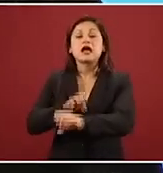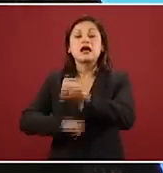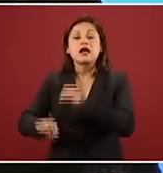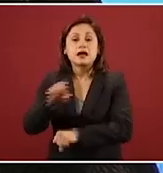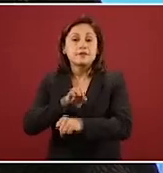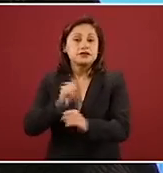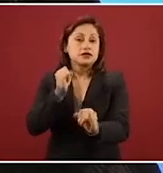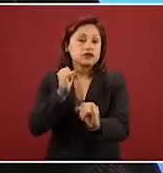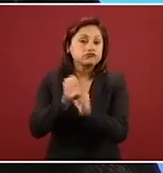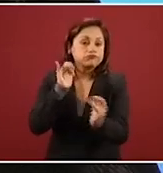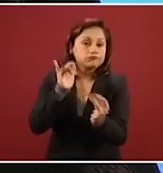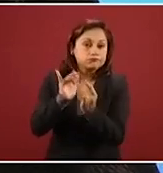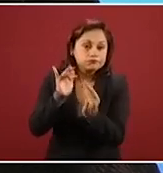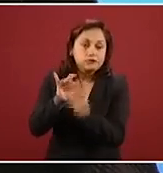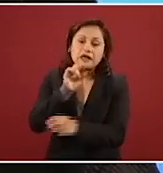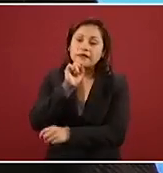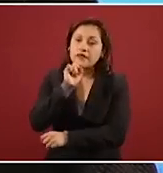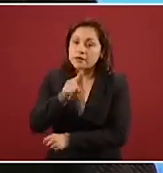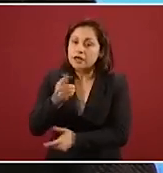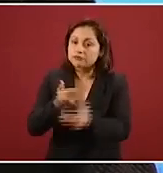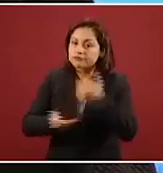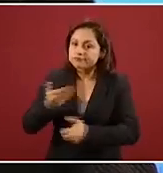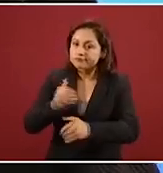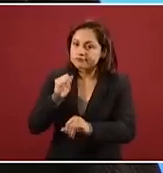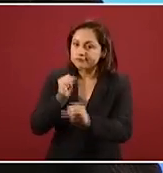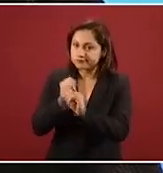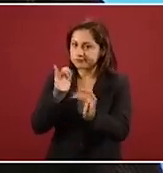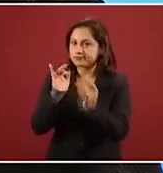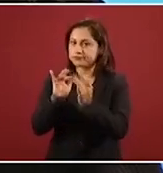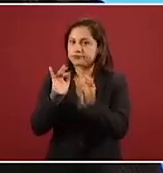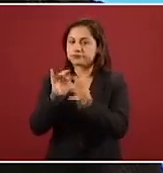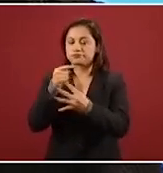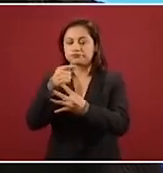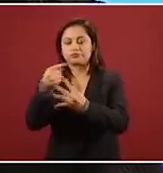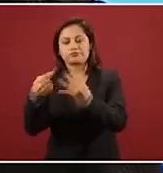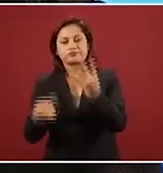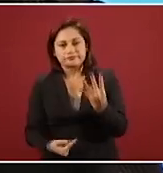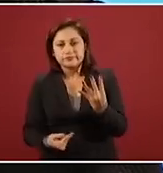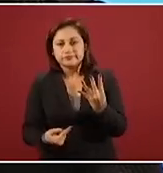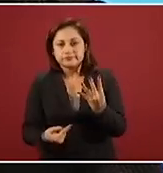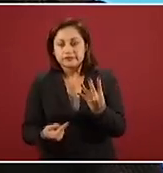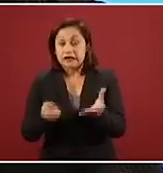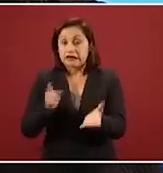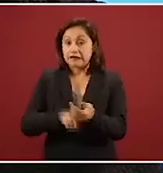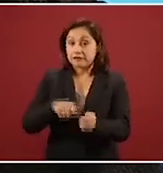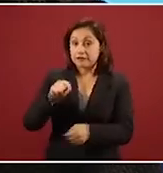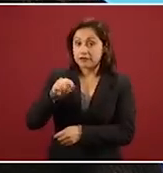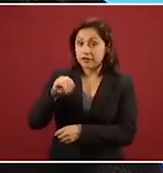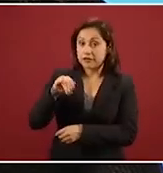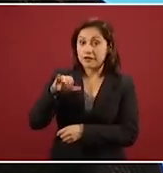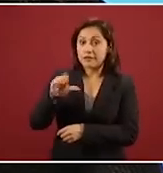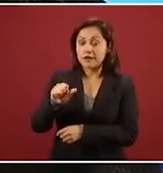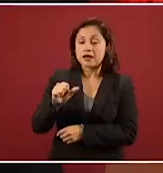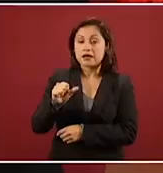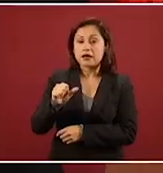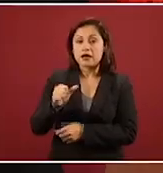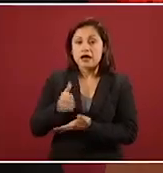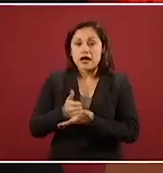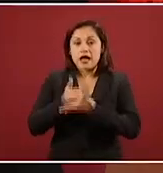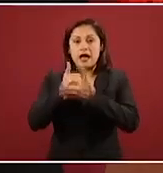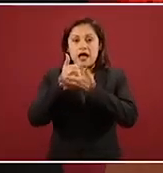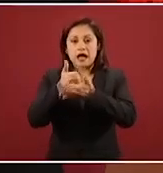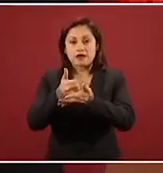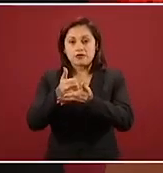digital y cumplir y aprovechar el tratado como una plataforma de desarrollo,